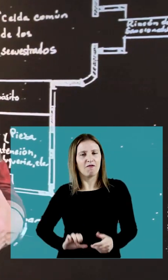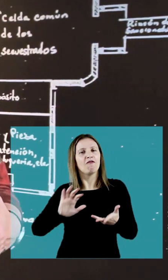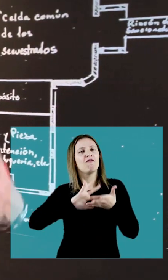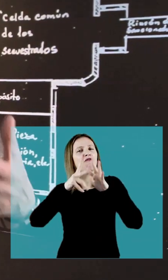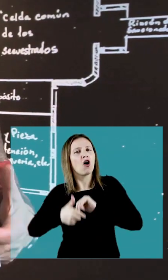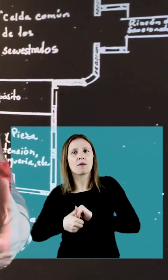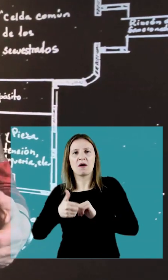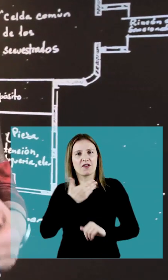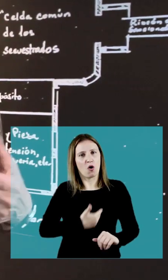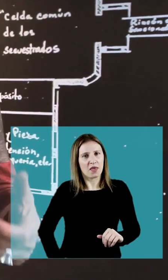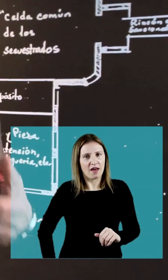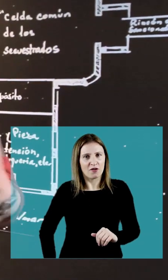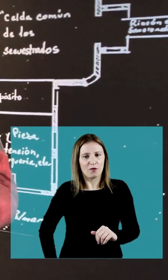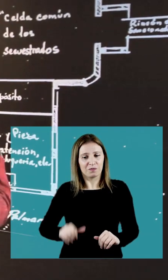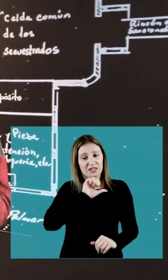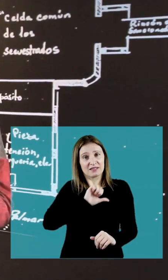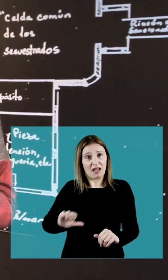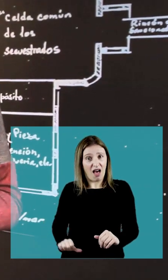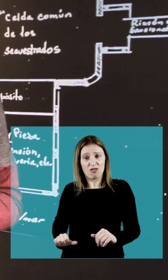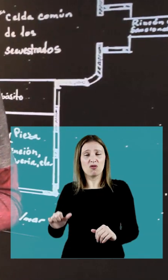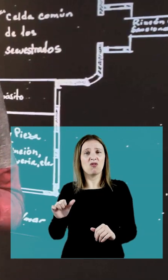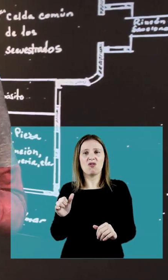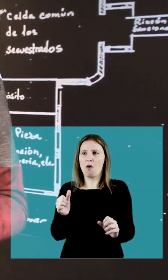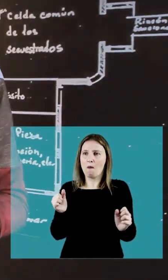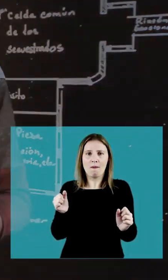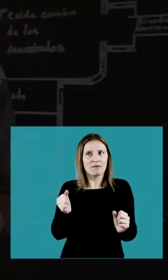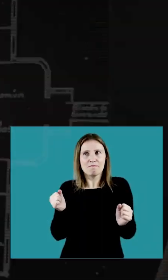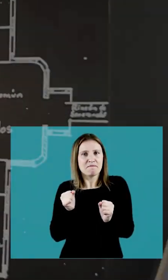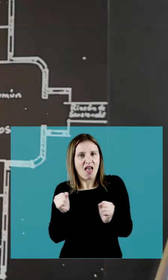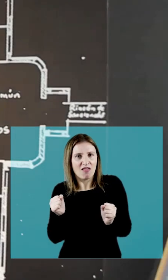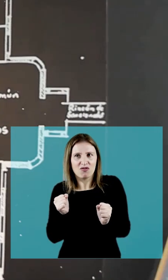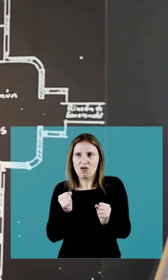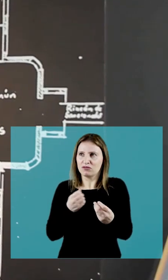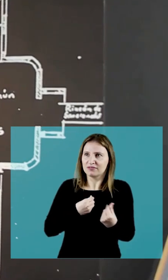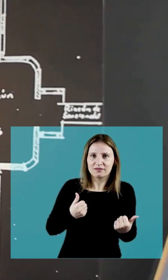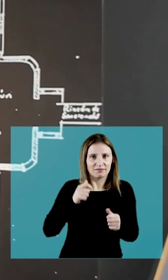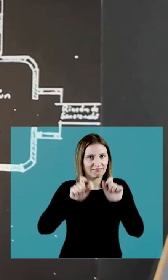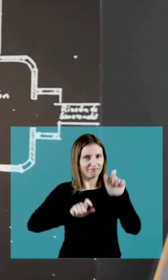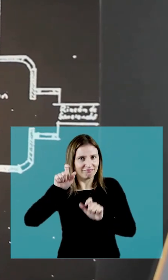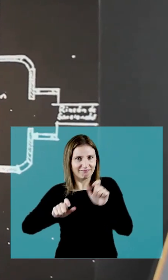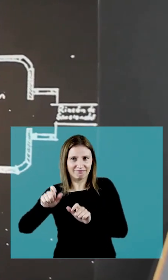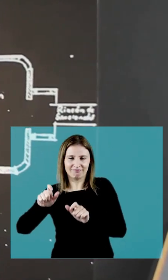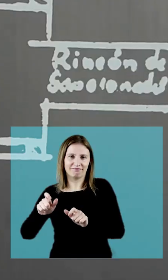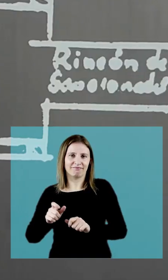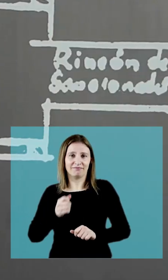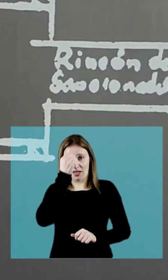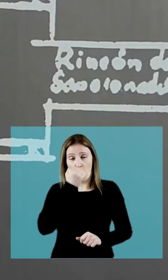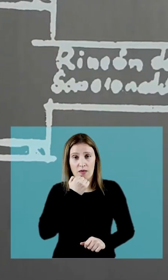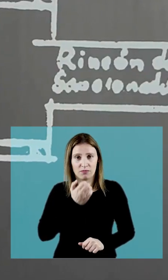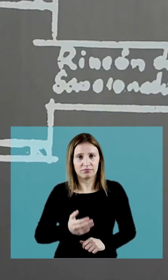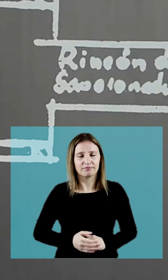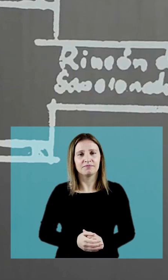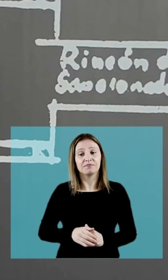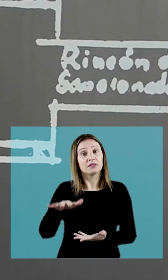de gobierno por la cual el Estado se relaciona con la sociedad a través del terror. En este sitio van a